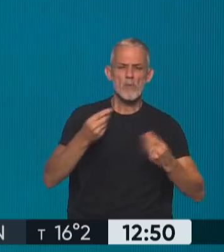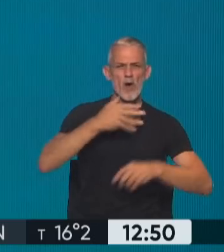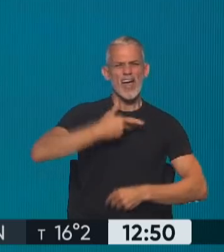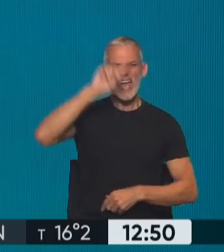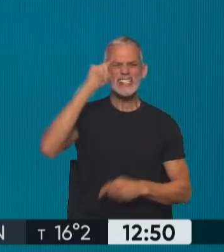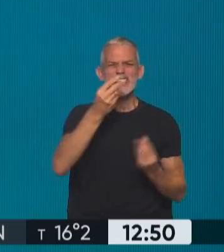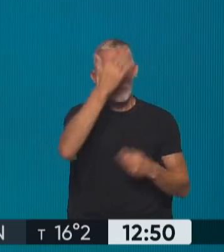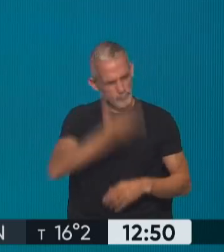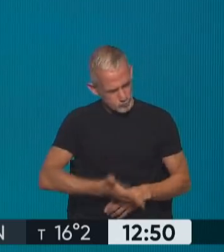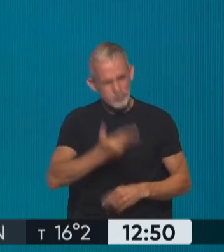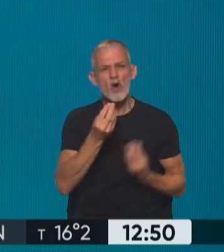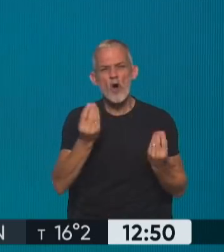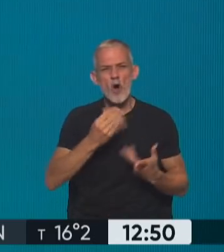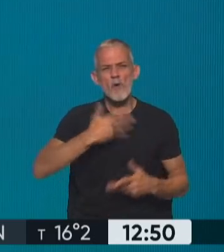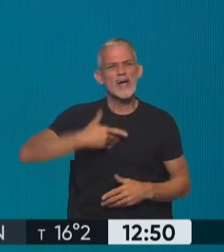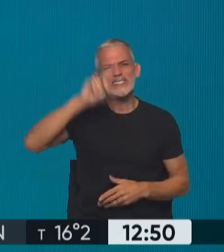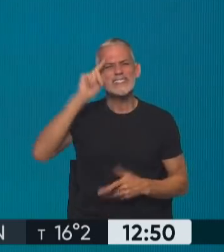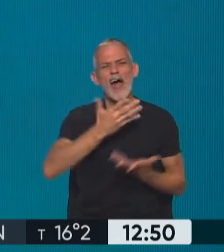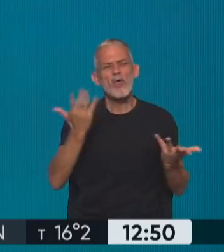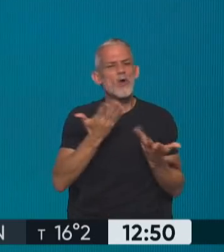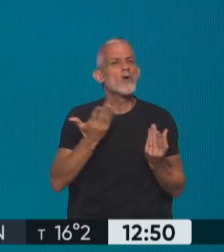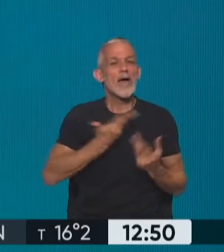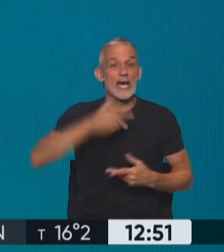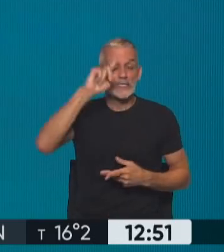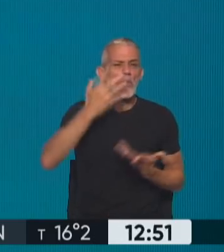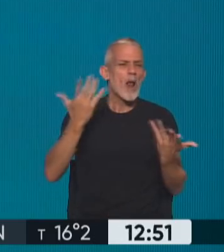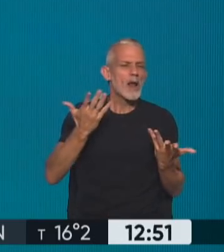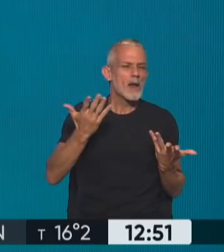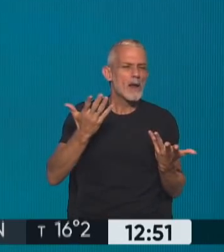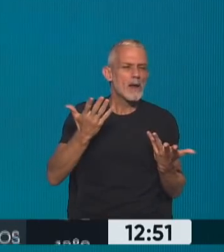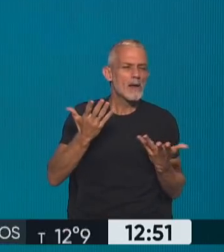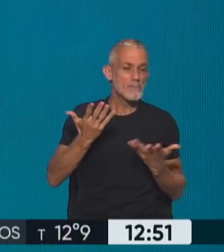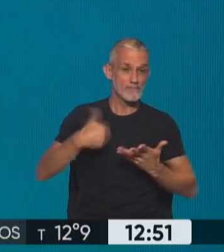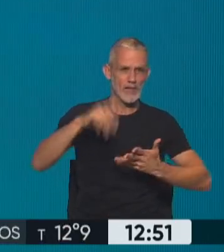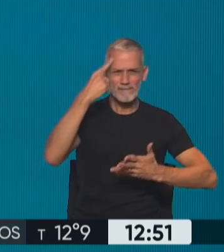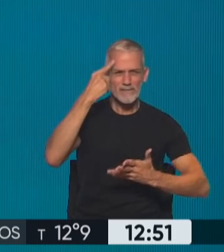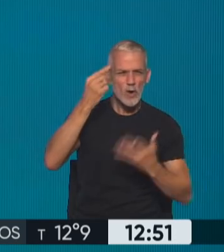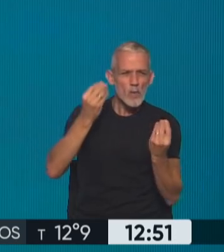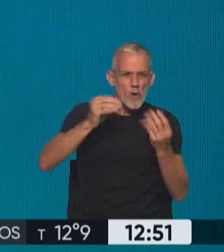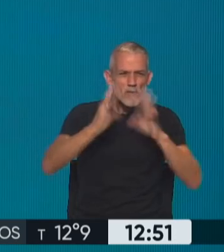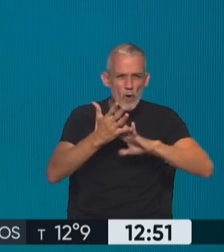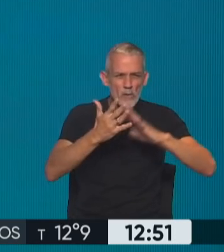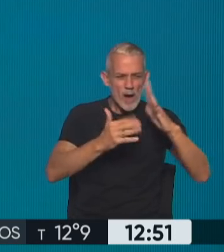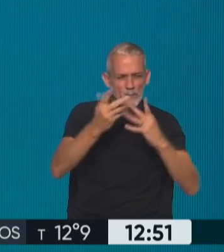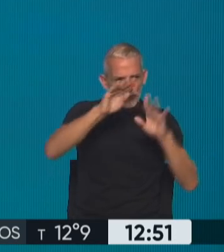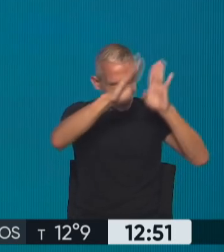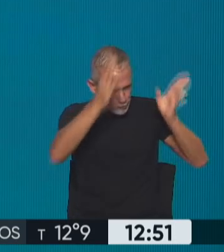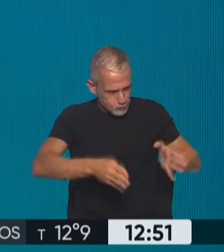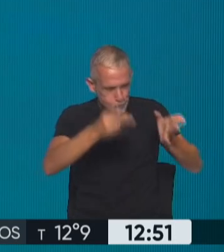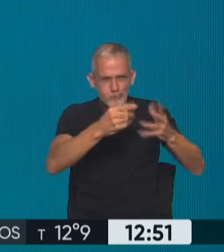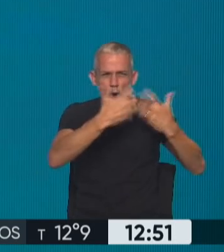Estado necesitamos? ¿Qué tipo de ingeniería, arquitectura